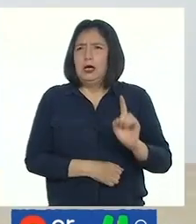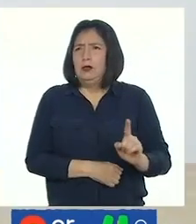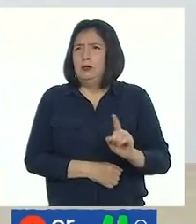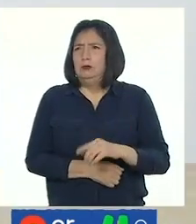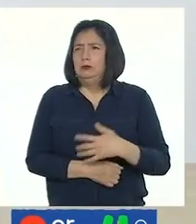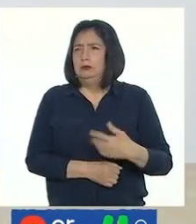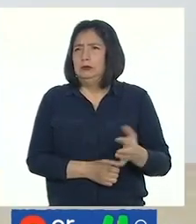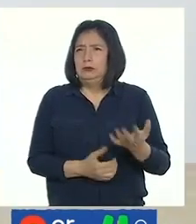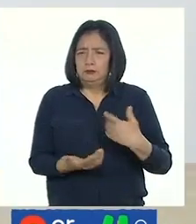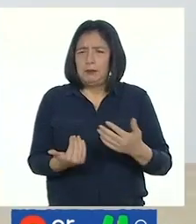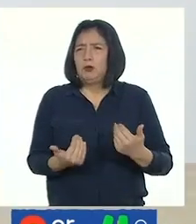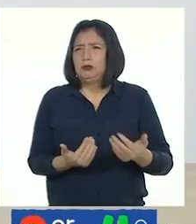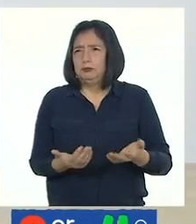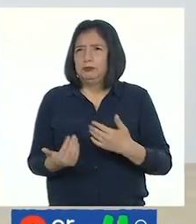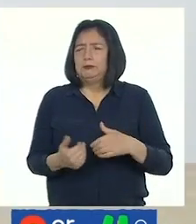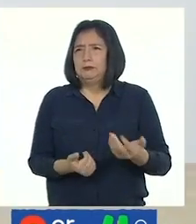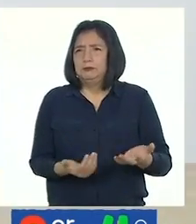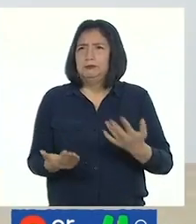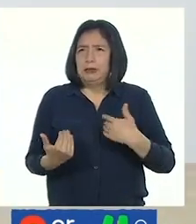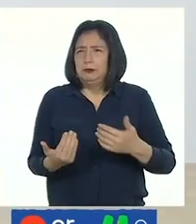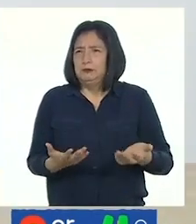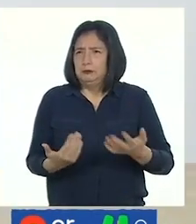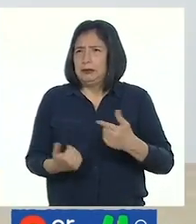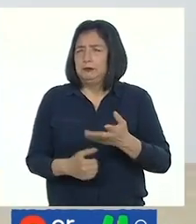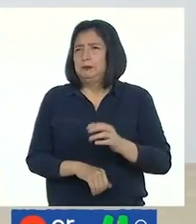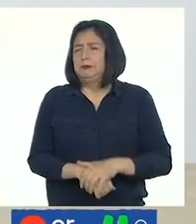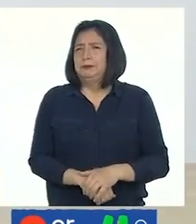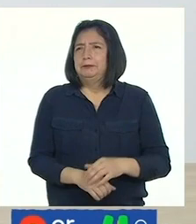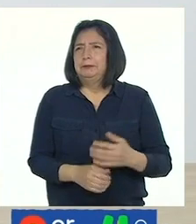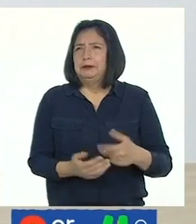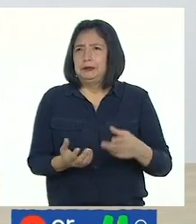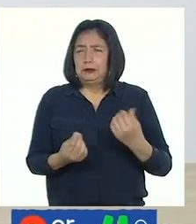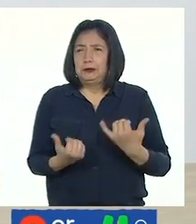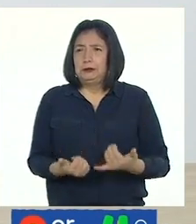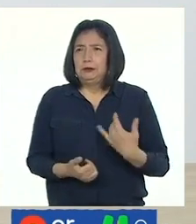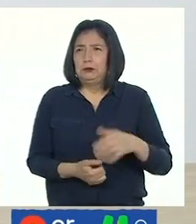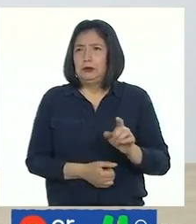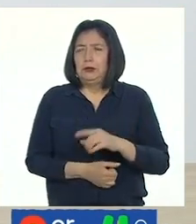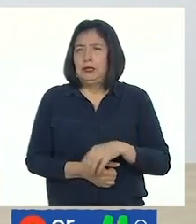Hey, hey, hey, hey, va. Ja, ja,